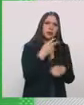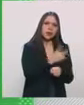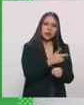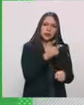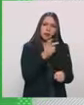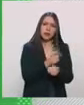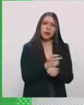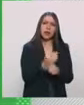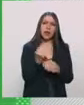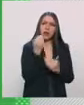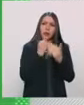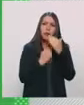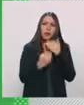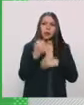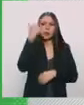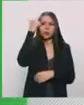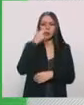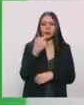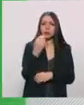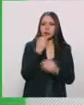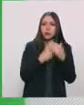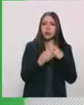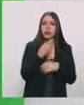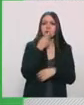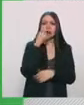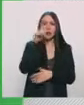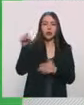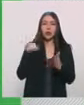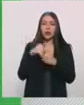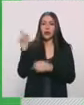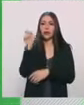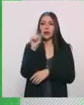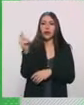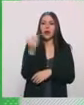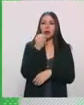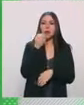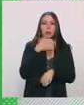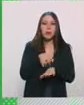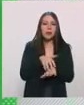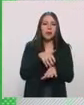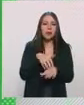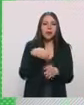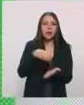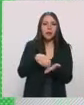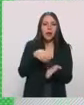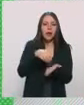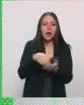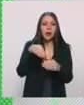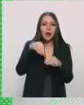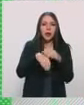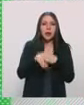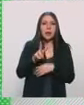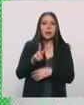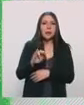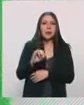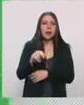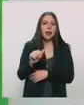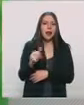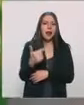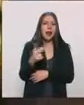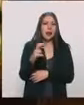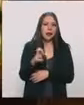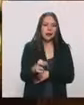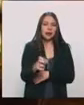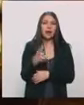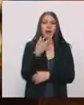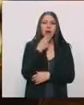cenar. Decían que en esa ciudad eran famosas unas manitas de cerdo como en vinagreta por si se les antojan, y que Luis XVI no